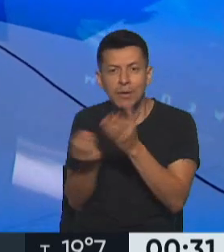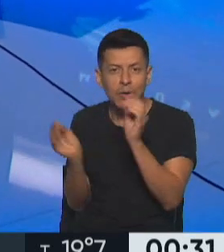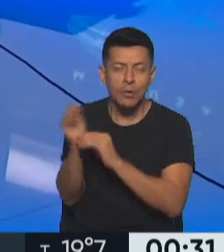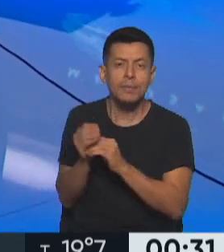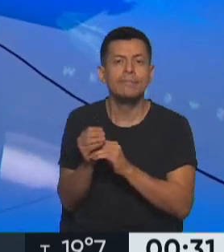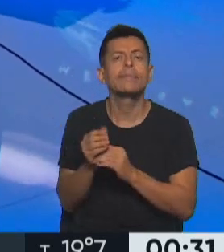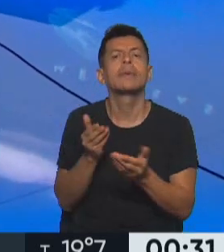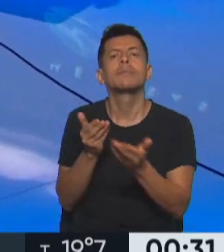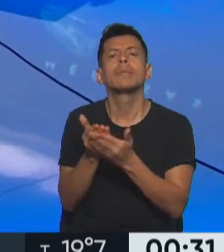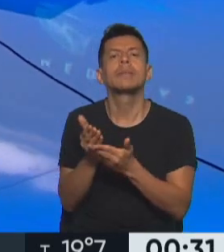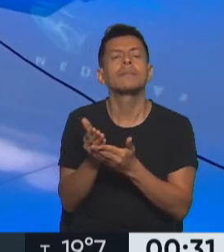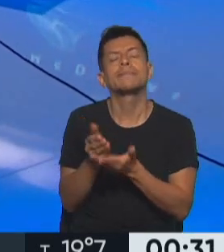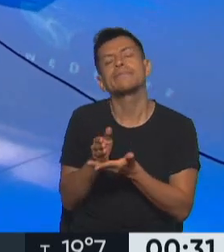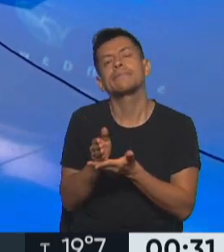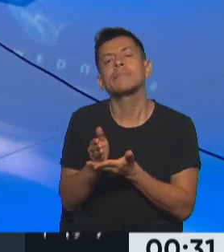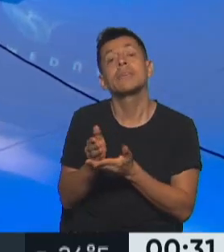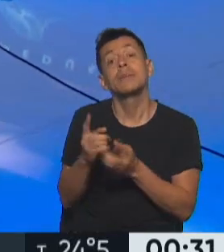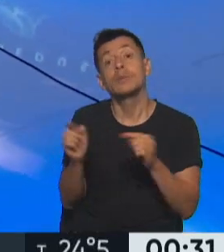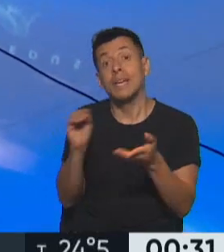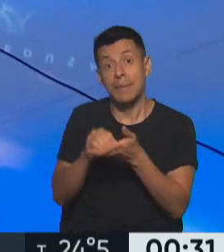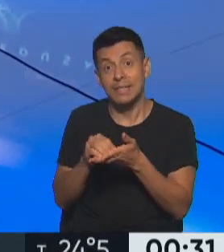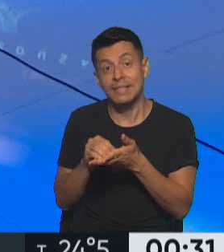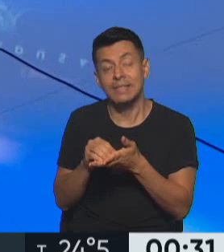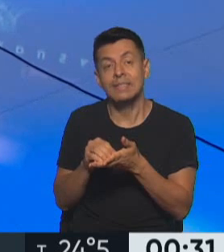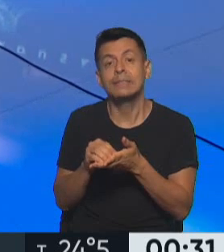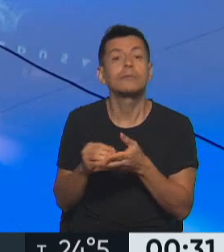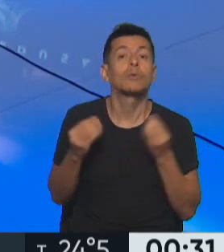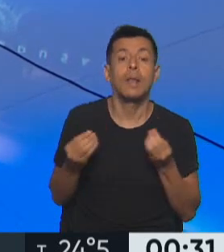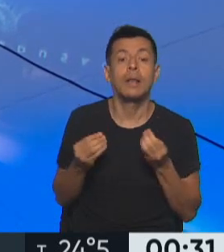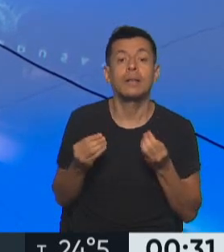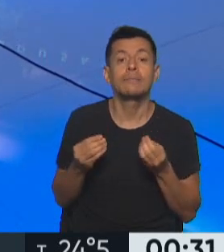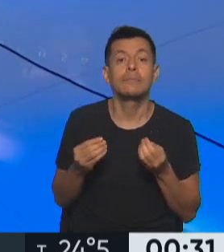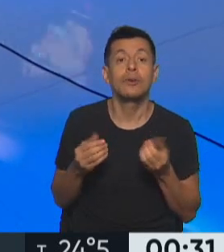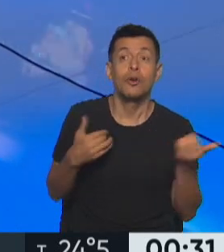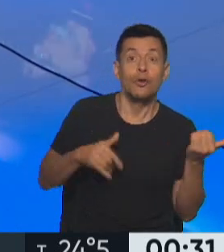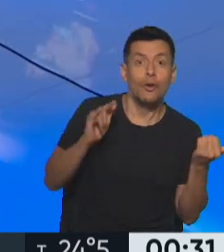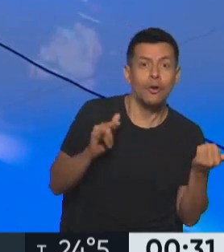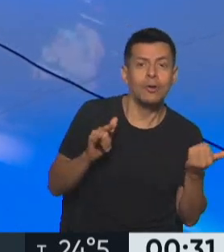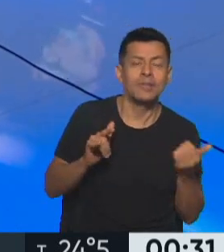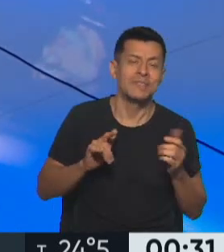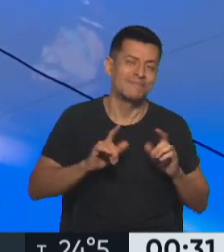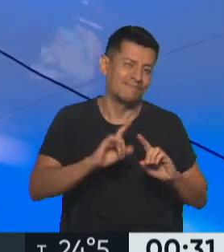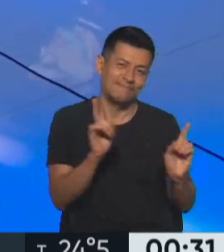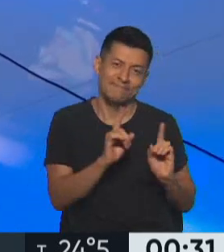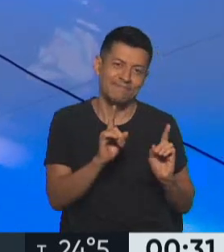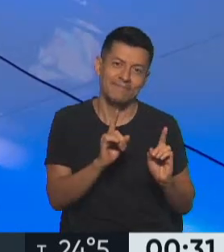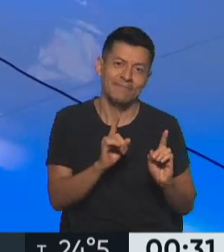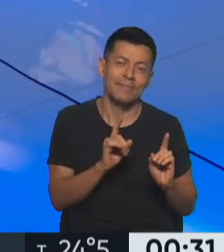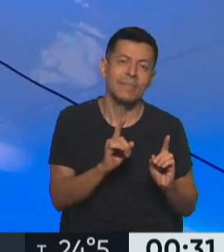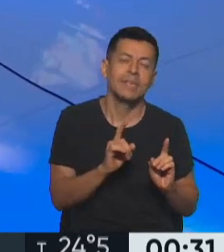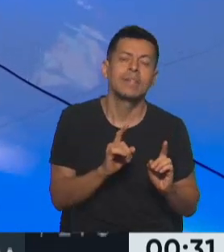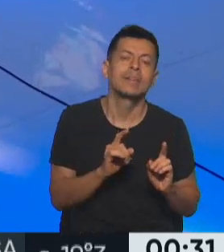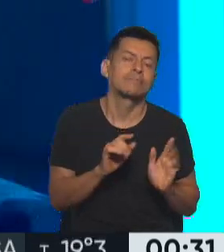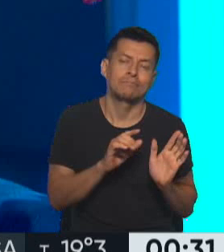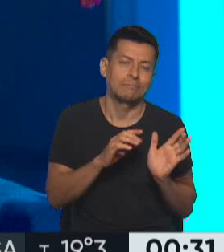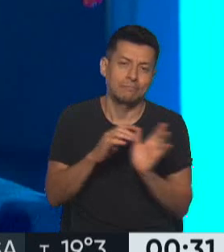toda la gente con otro tema, ¿puede ser? Dale, ¿cuál? Y un Rodney. Yo no, porque eso... el mundo tan portuario no voy a